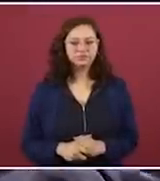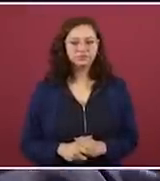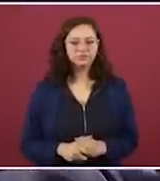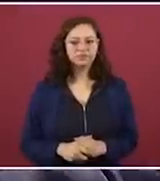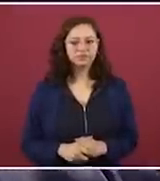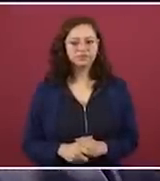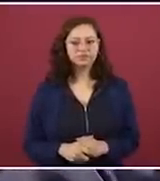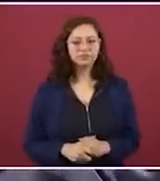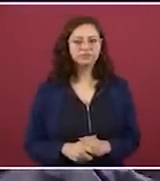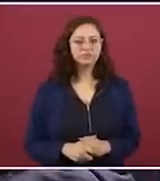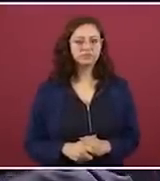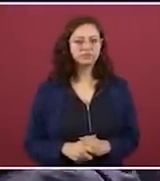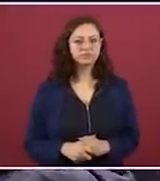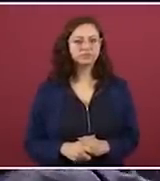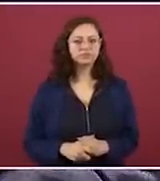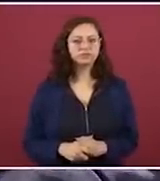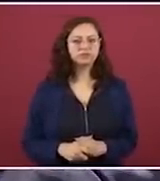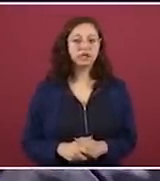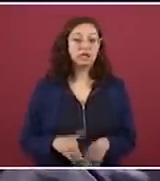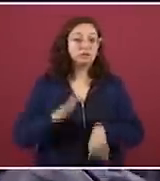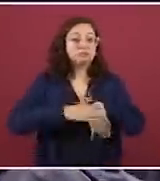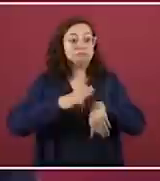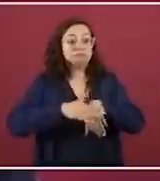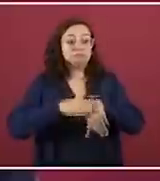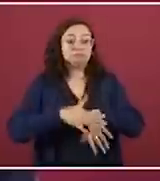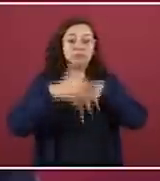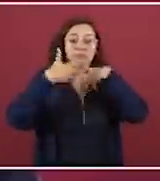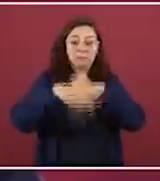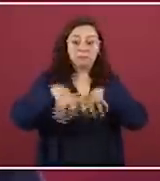Convocaba uno a una marcha, por ejemplo,